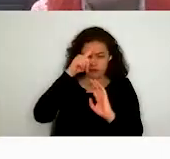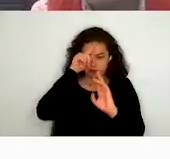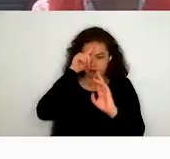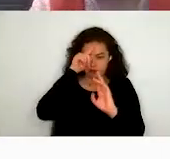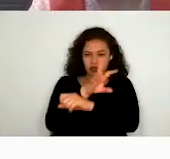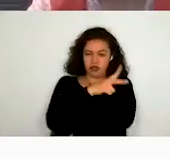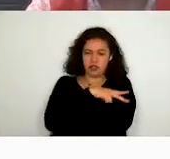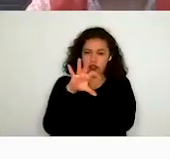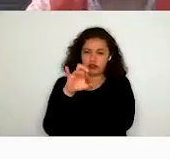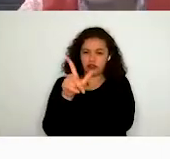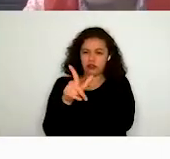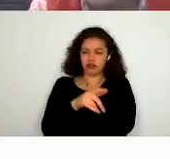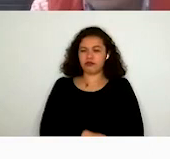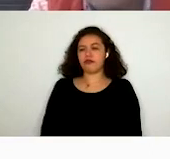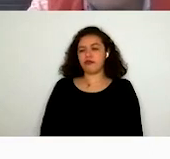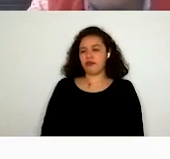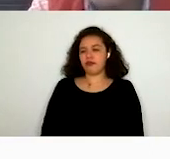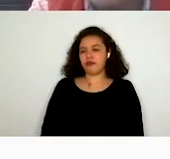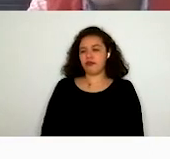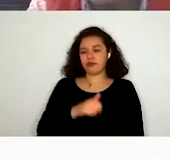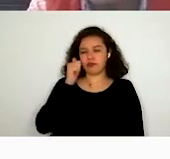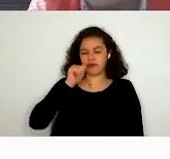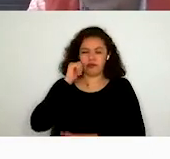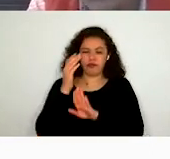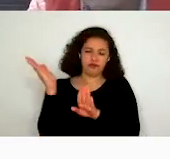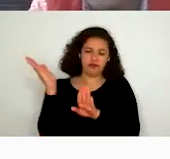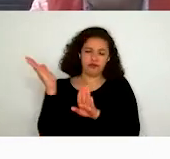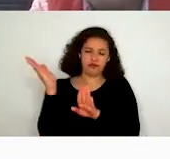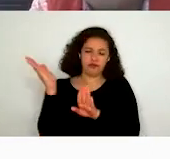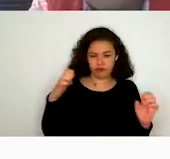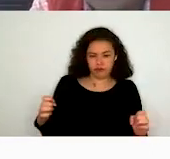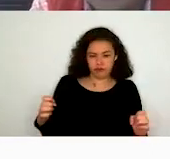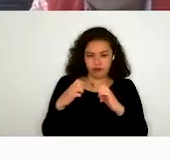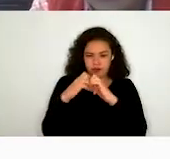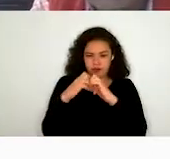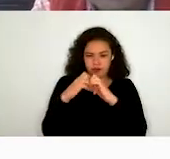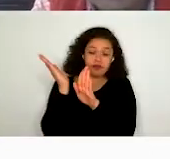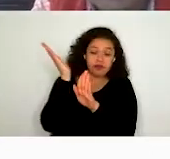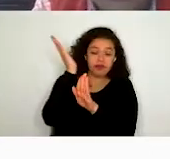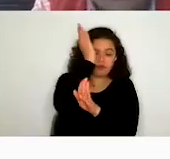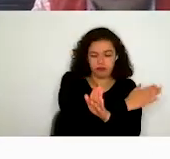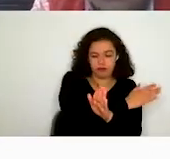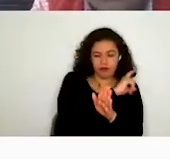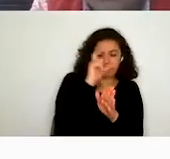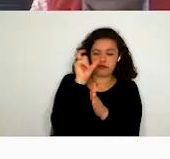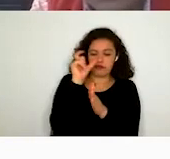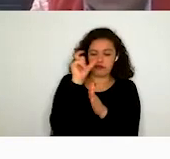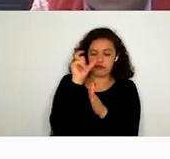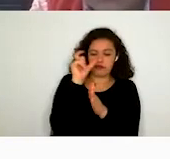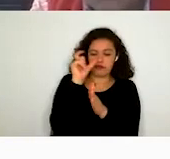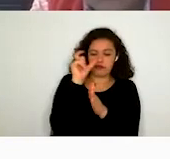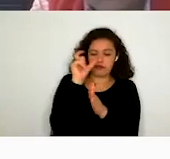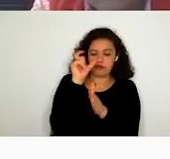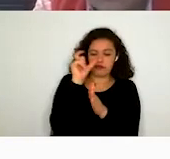civil van a ser siempre en el antes de que ocurra la emergencia. Ya las acciones que se realicen durante la